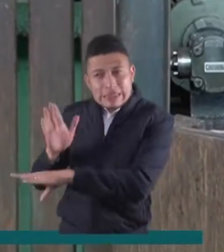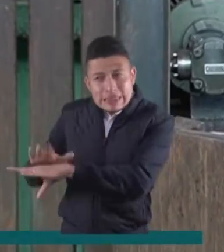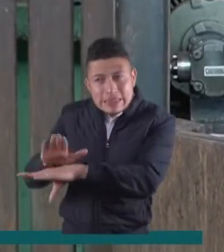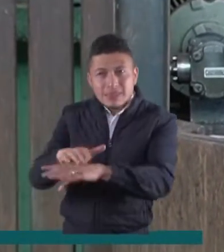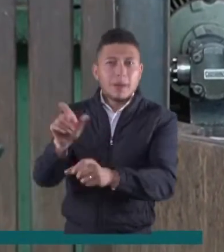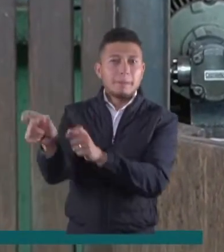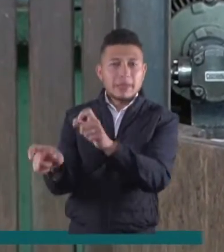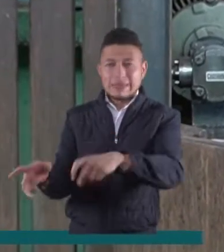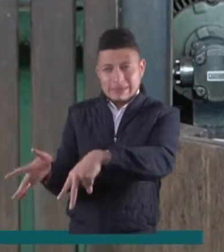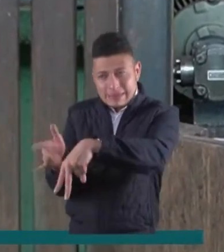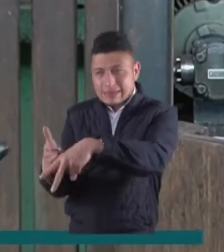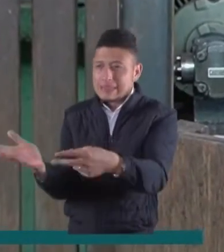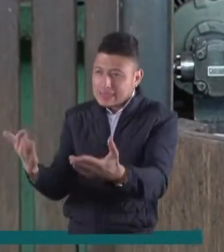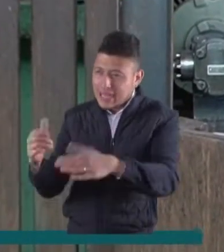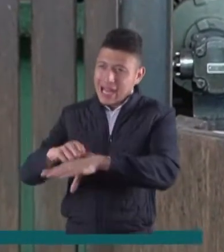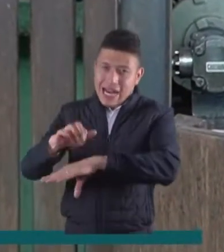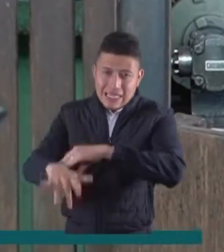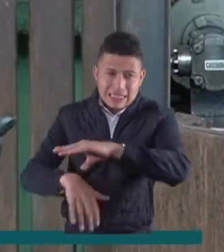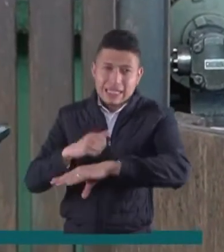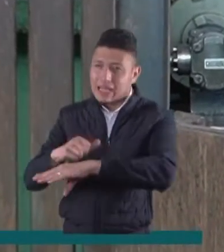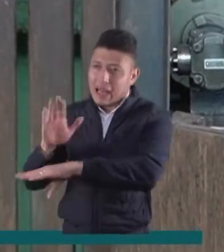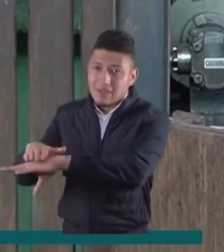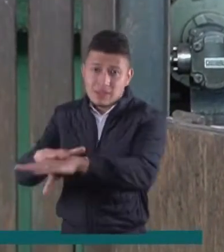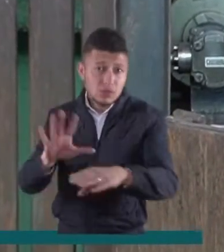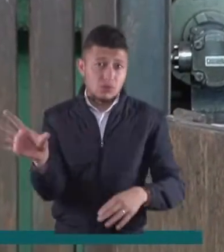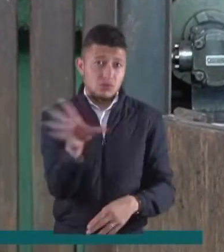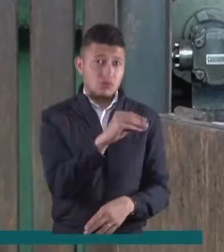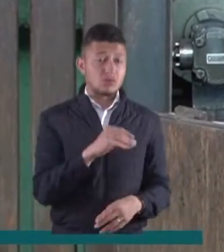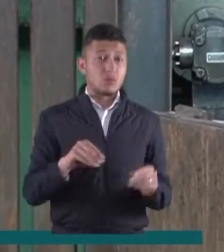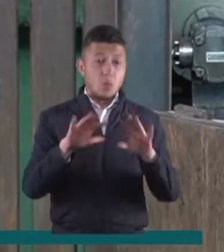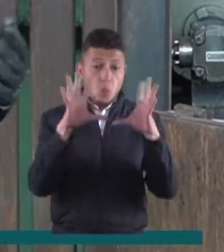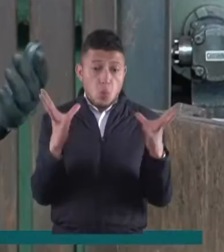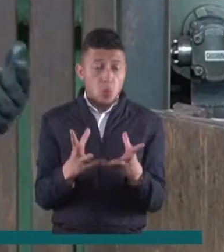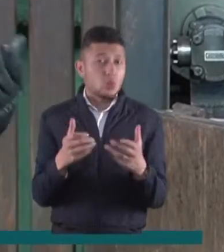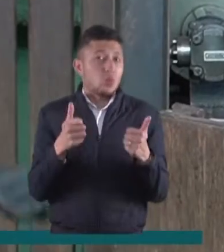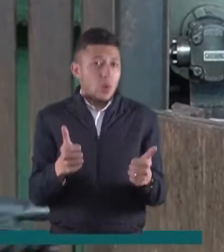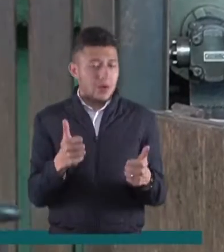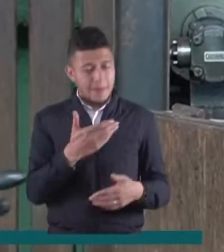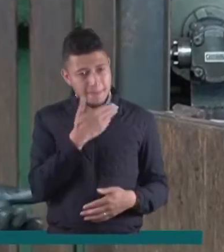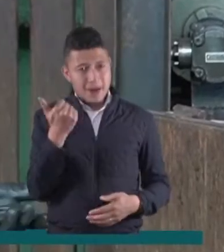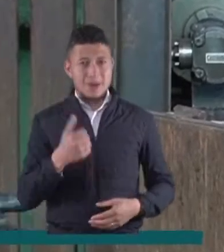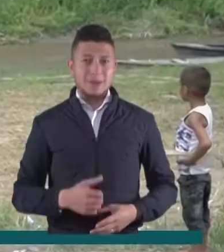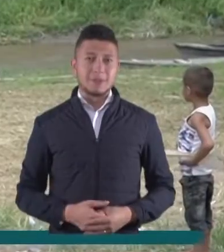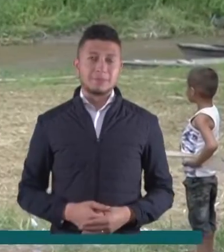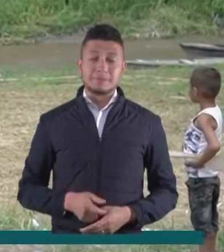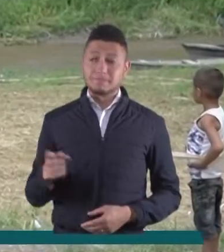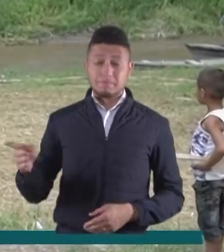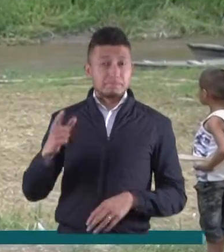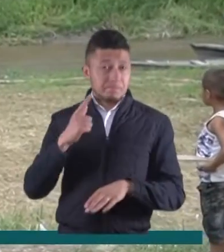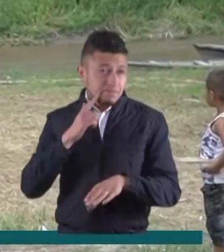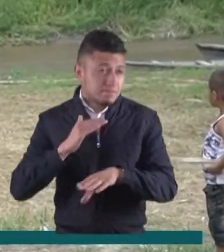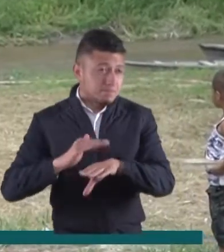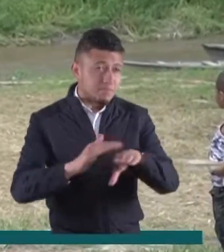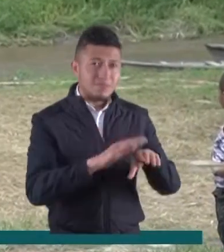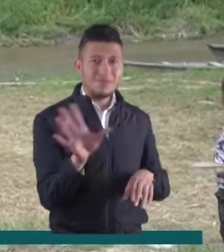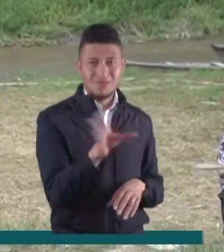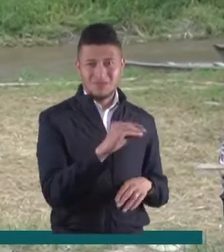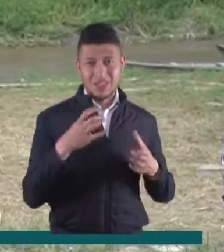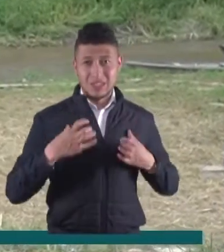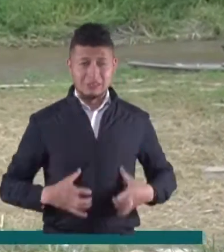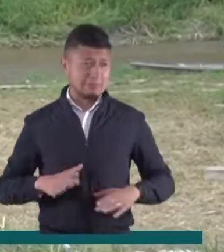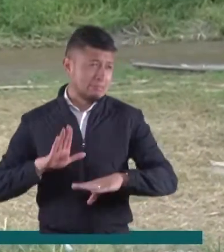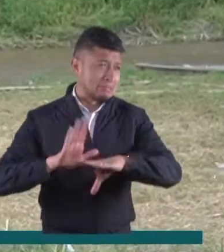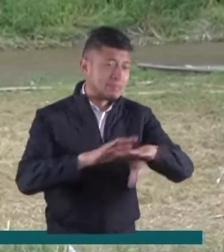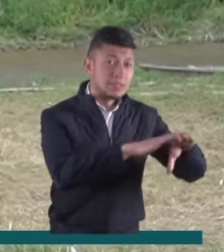decirle a la gente a las personas incentivales para que reciclen para que podamos tener un mundo Bueno mejor la gran invitación a la